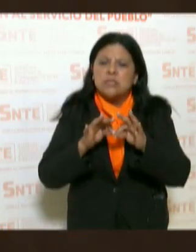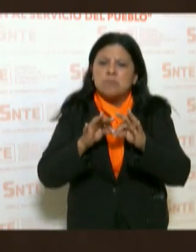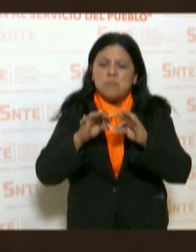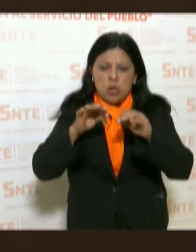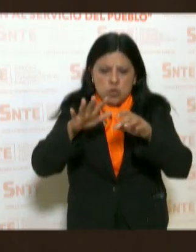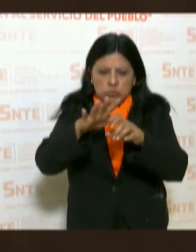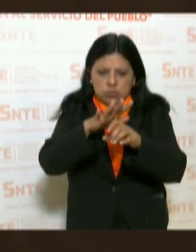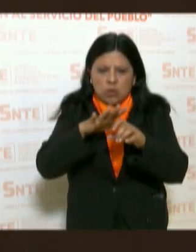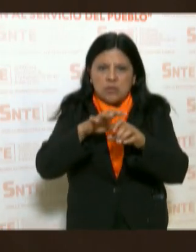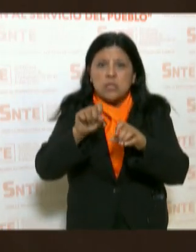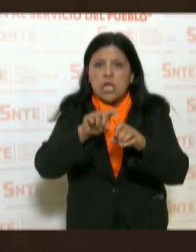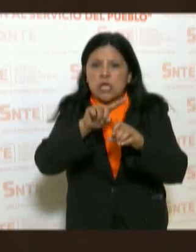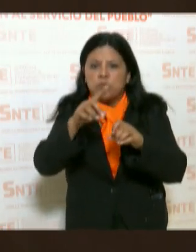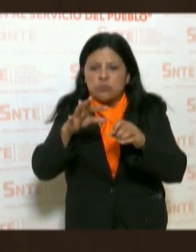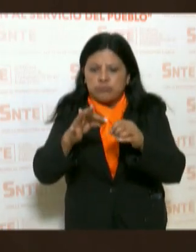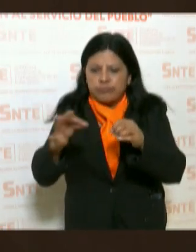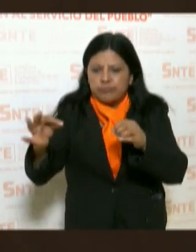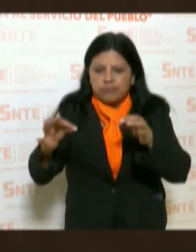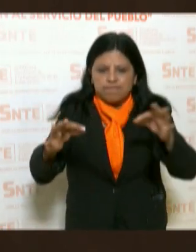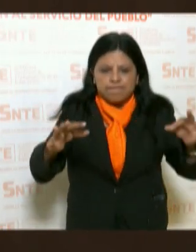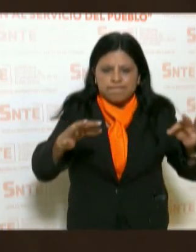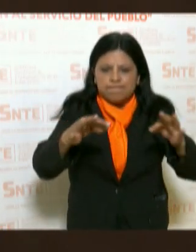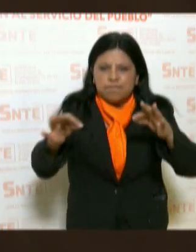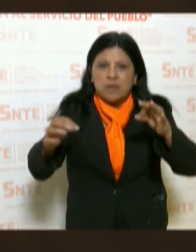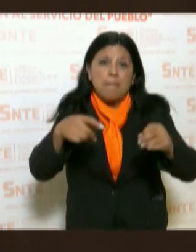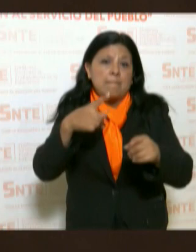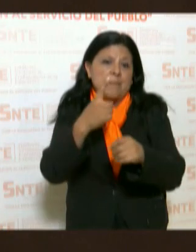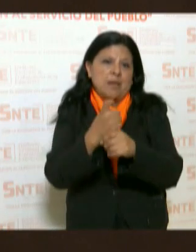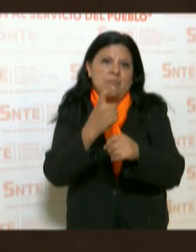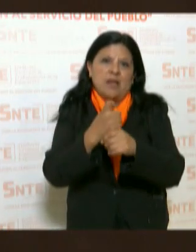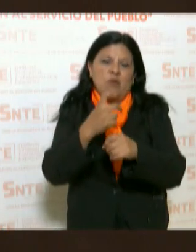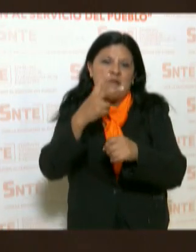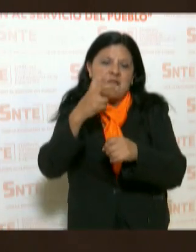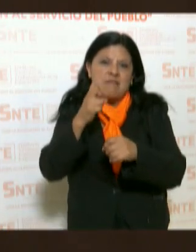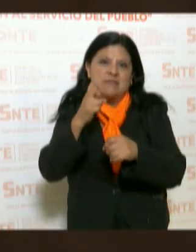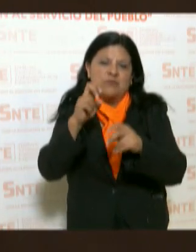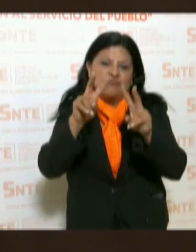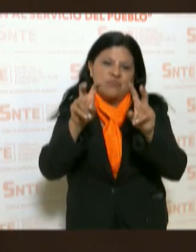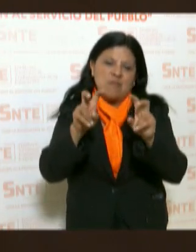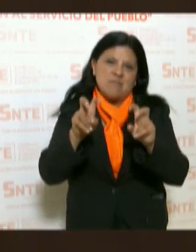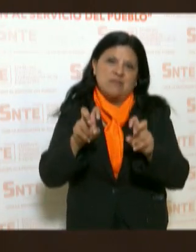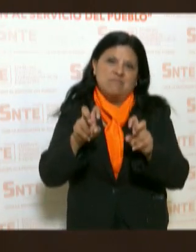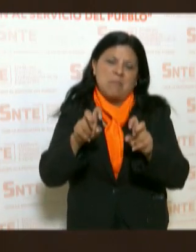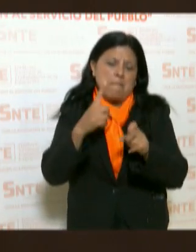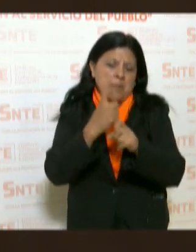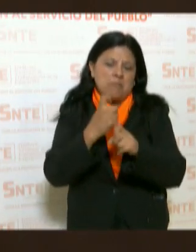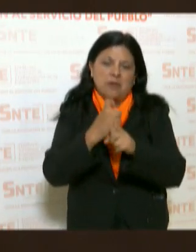los científicos, pero porque primero queremos muy buenos seres humanos,